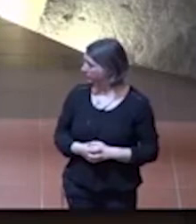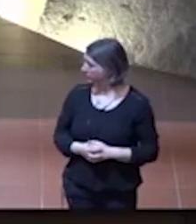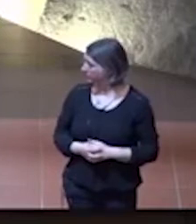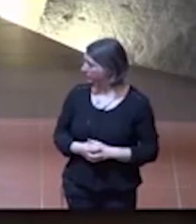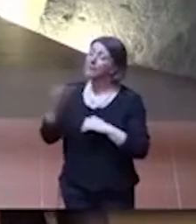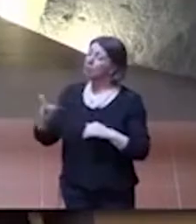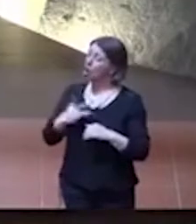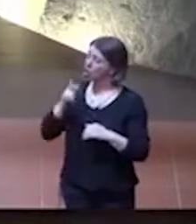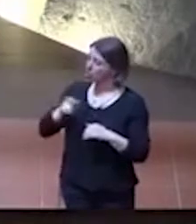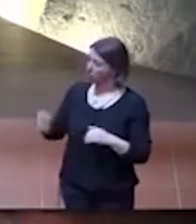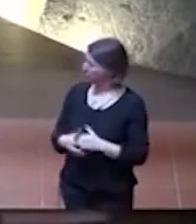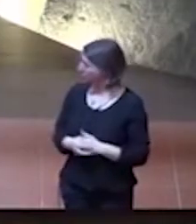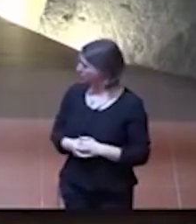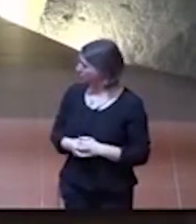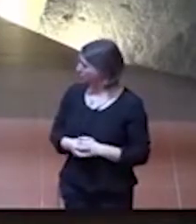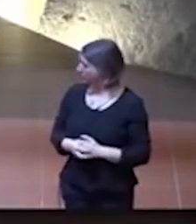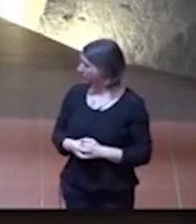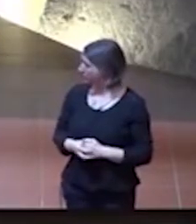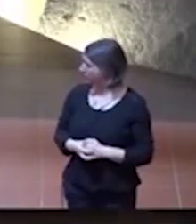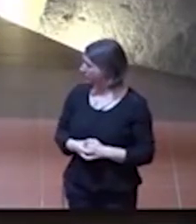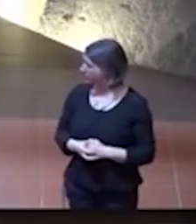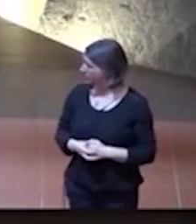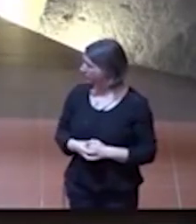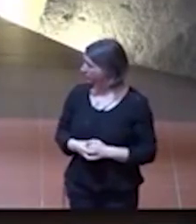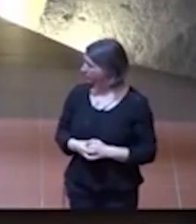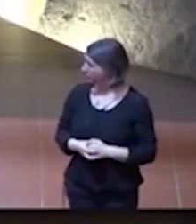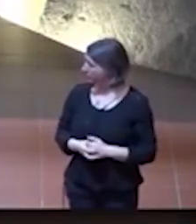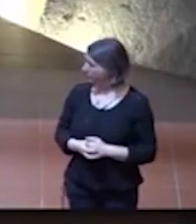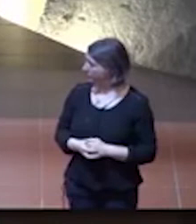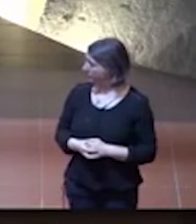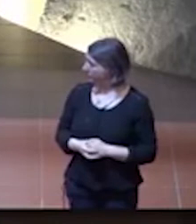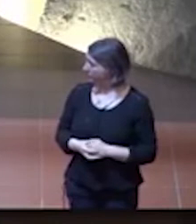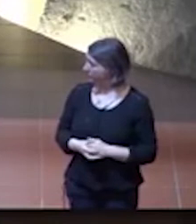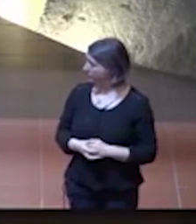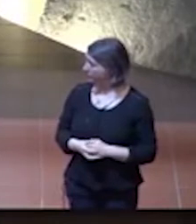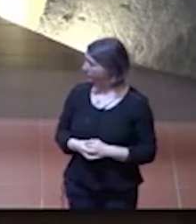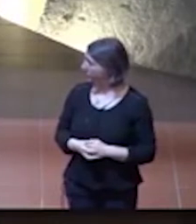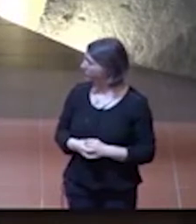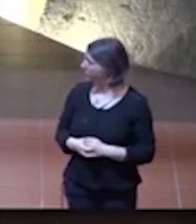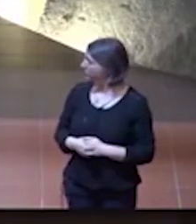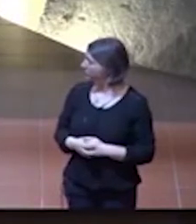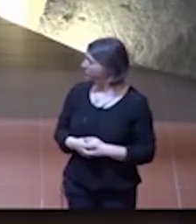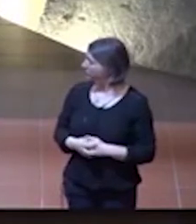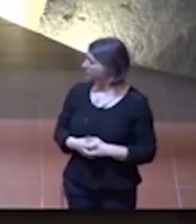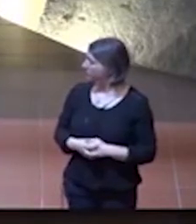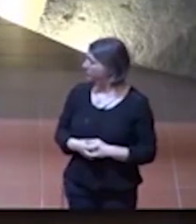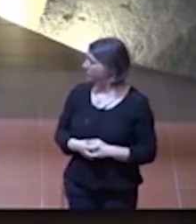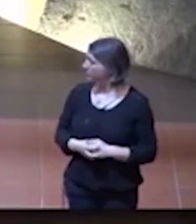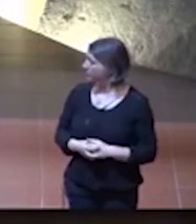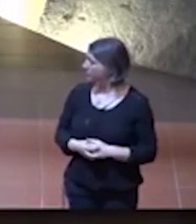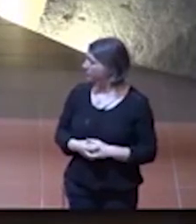civil. Hay más de 777 presos, hombres y mujeres, líderes campesinos,